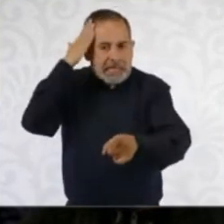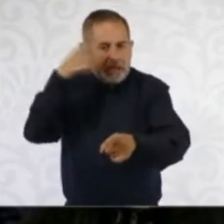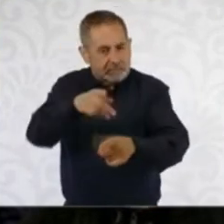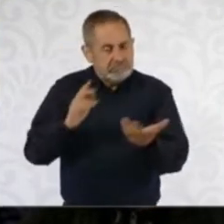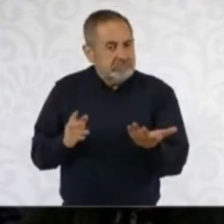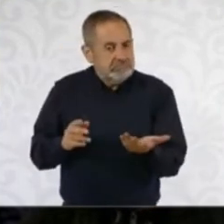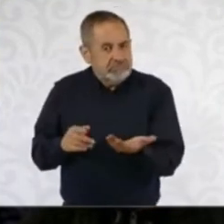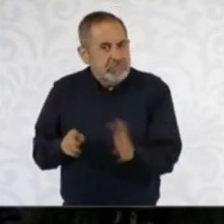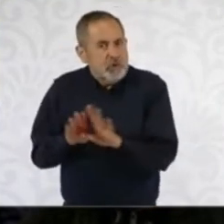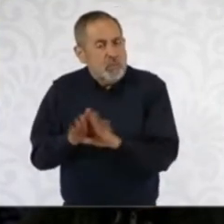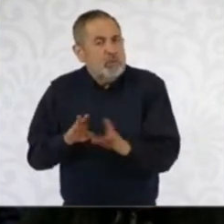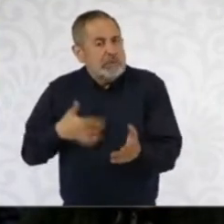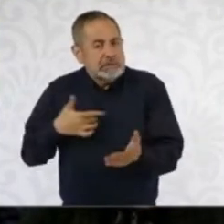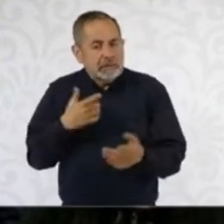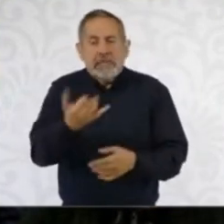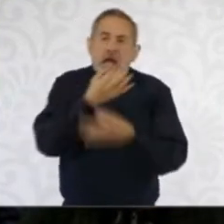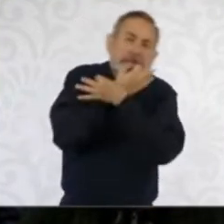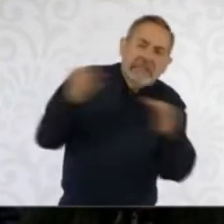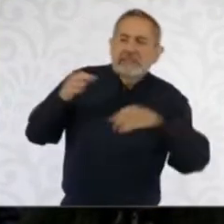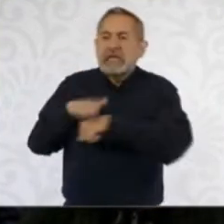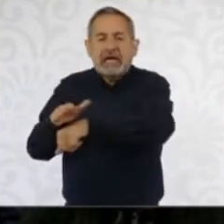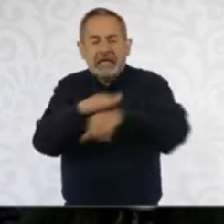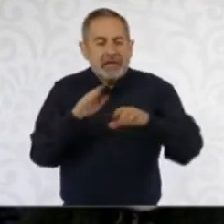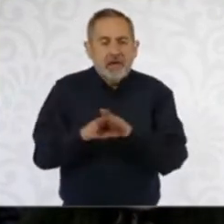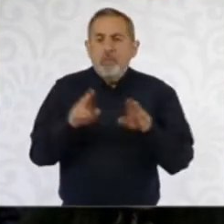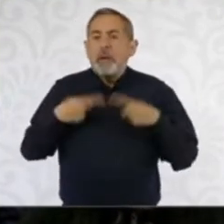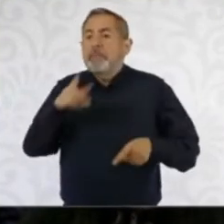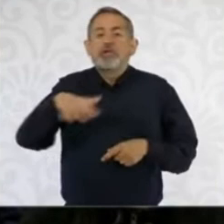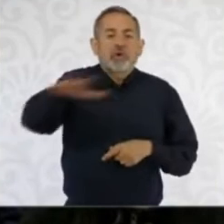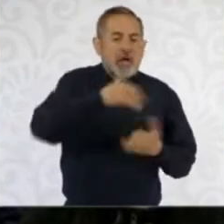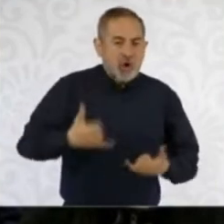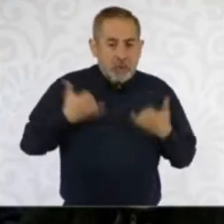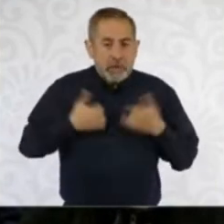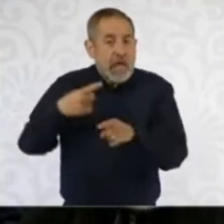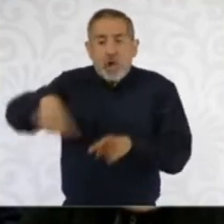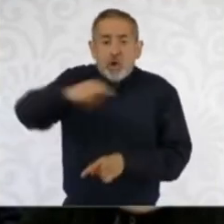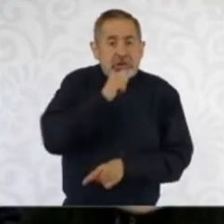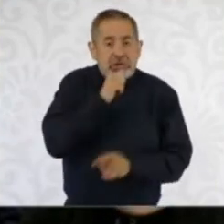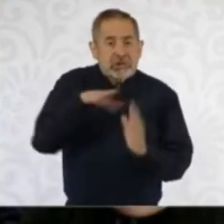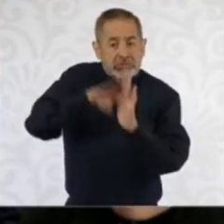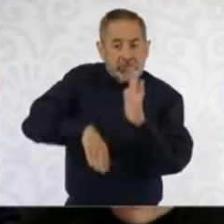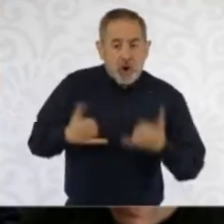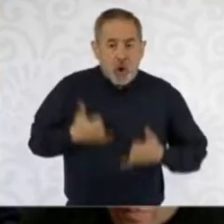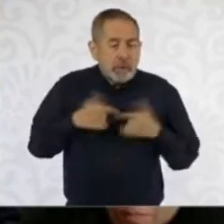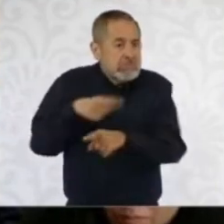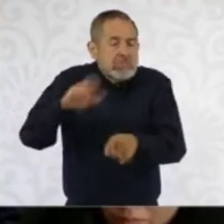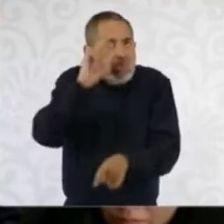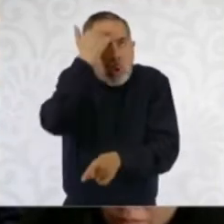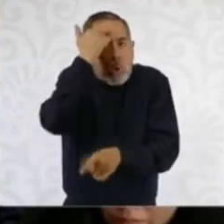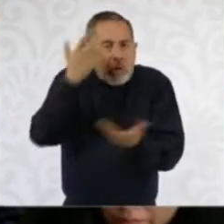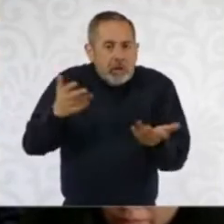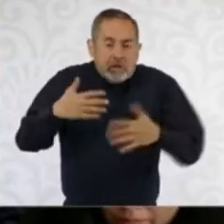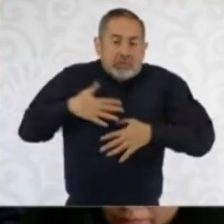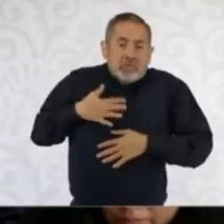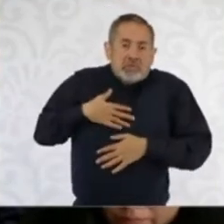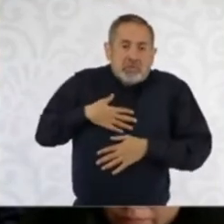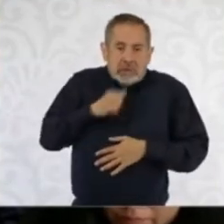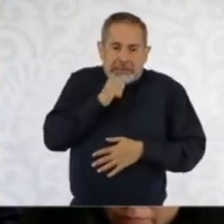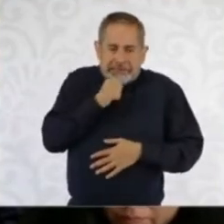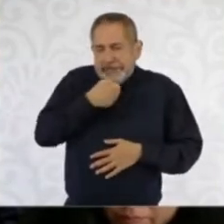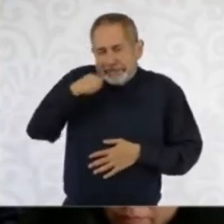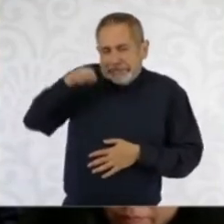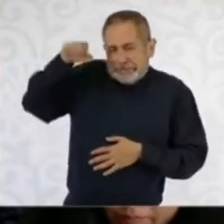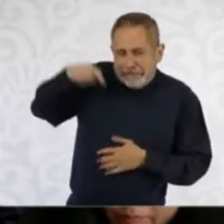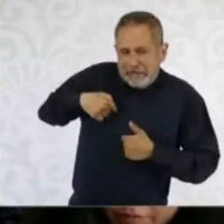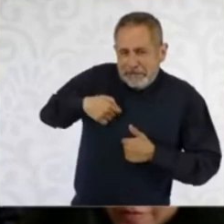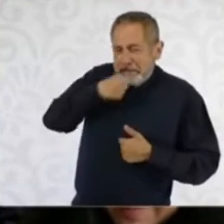política, y también qué mensaje le enviaría a las y las jóvenes que no vivieron en el 2006. Muchos no recuerdan, a mí, bueno, yo ya me siento un poco viejo,